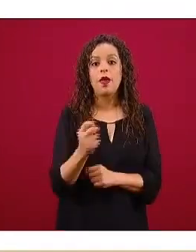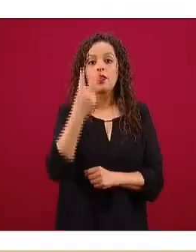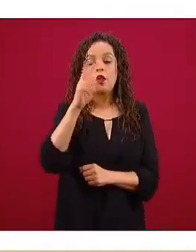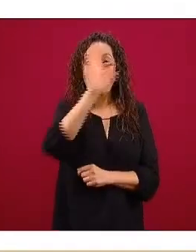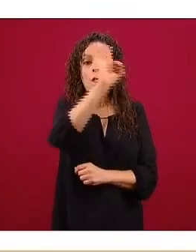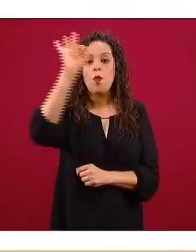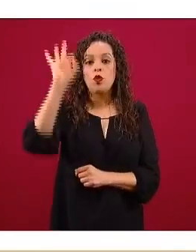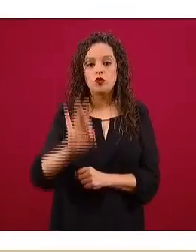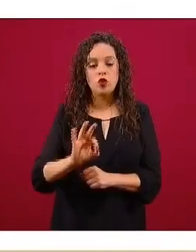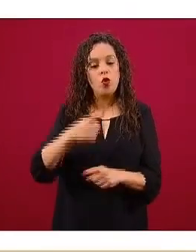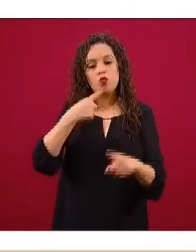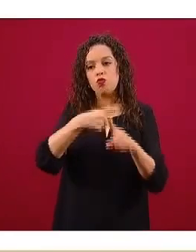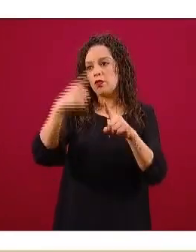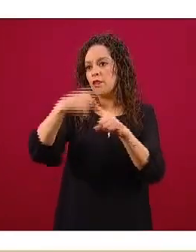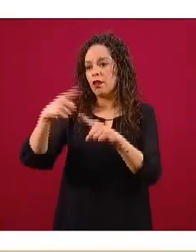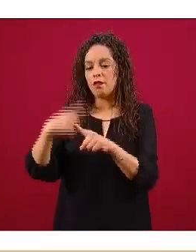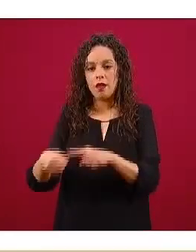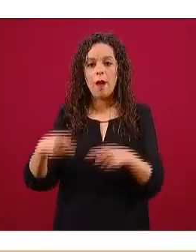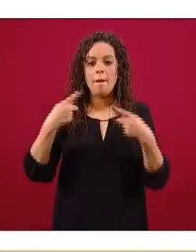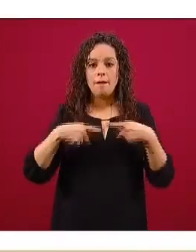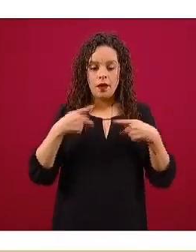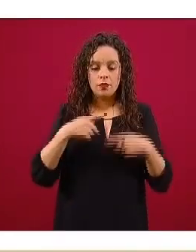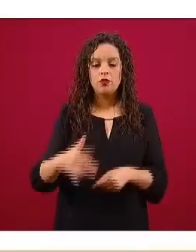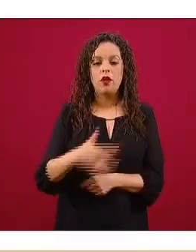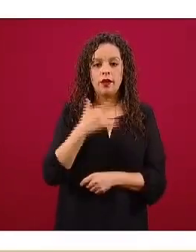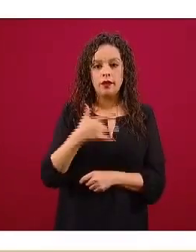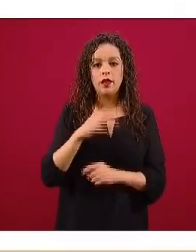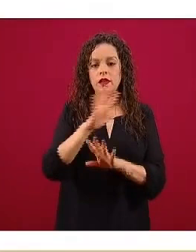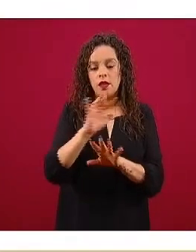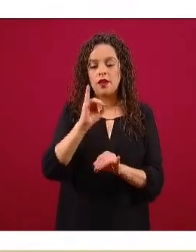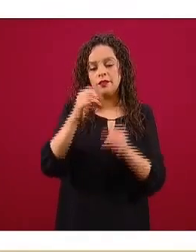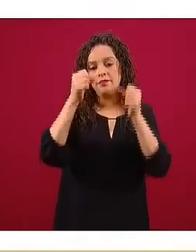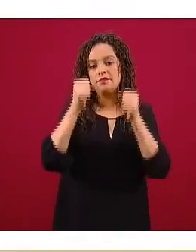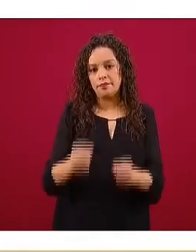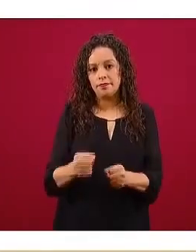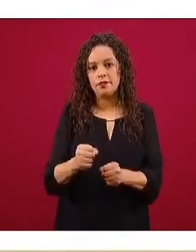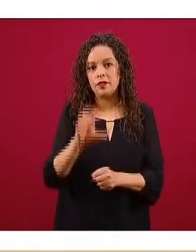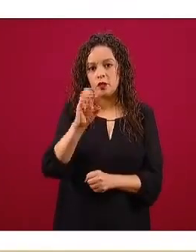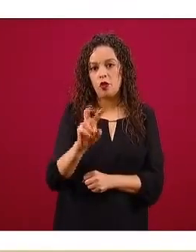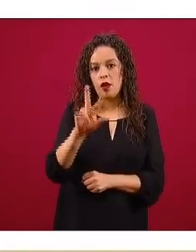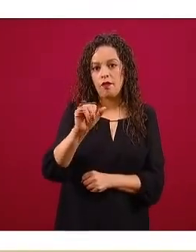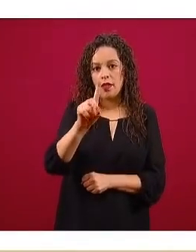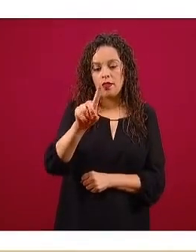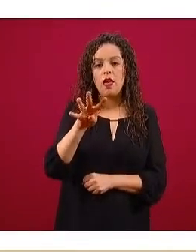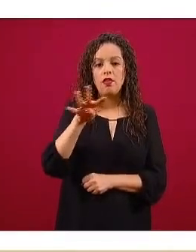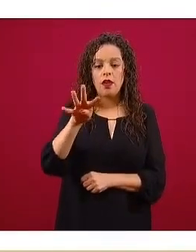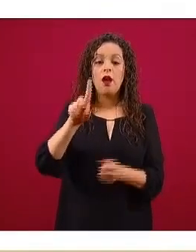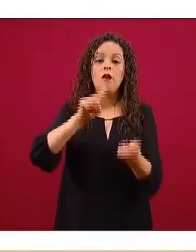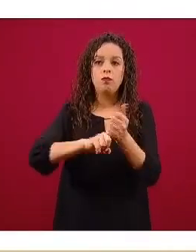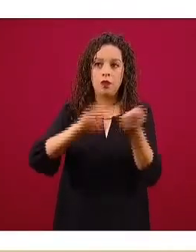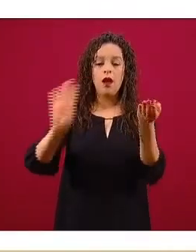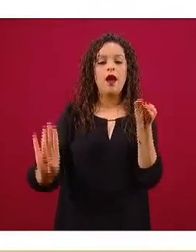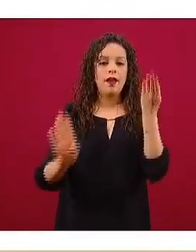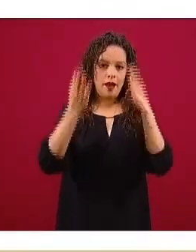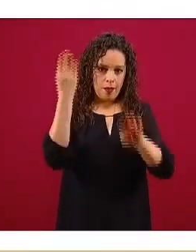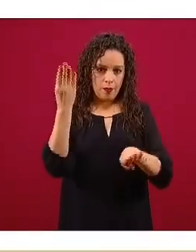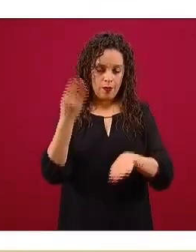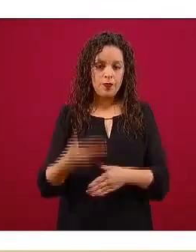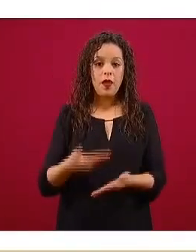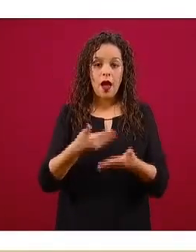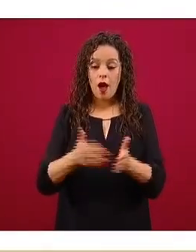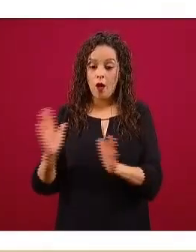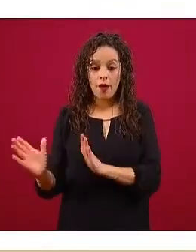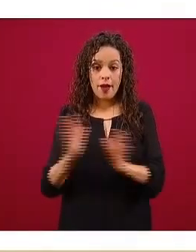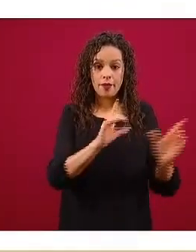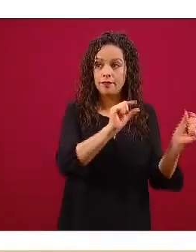de todos los casos que hasta el momento se han confirmado de COVID-19 en el mundo. Veamos ahora la estadística a nivel